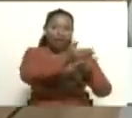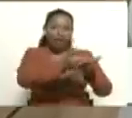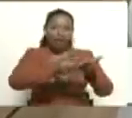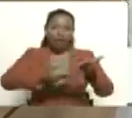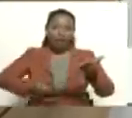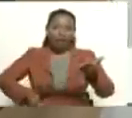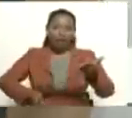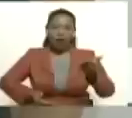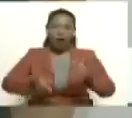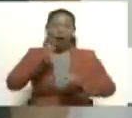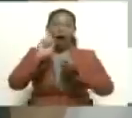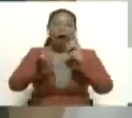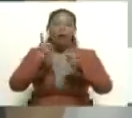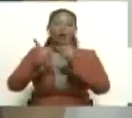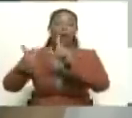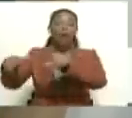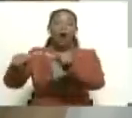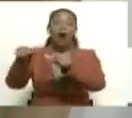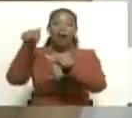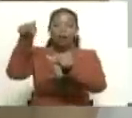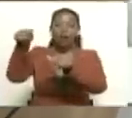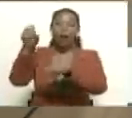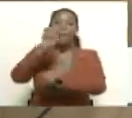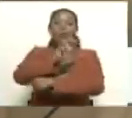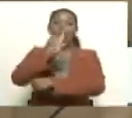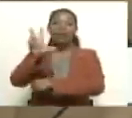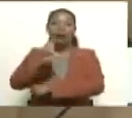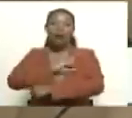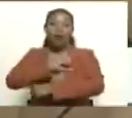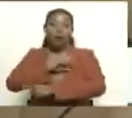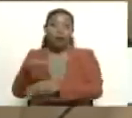En alguna parte estaban el 23 de enero.